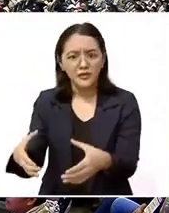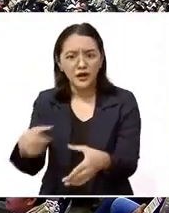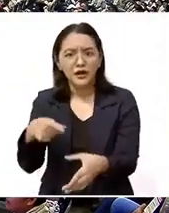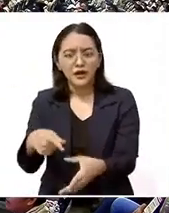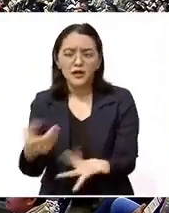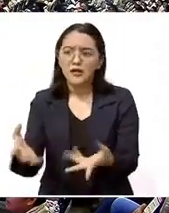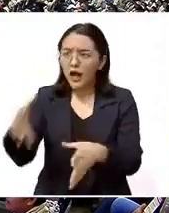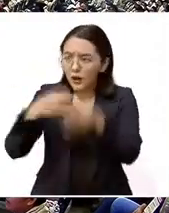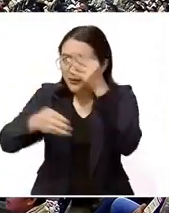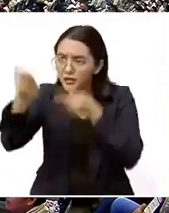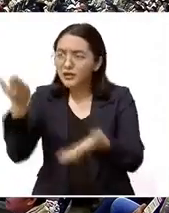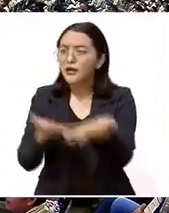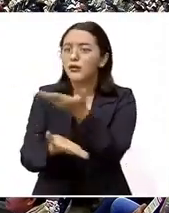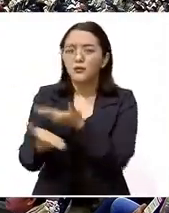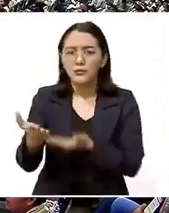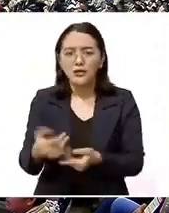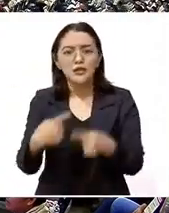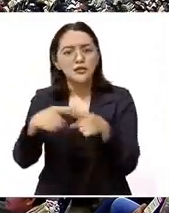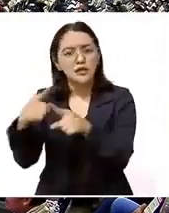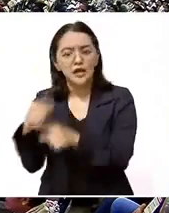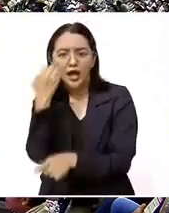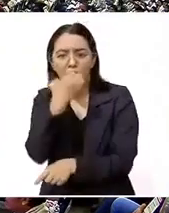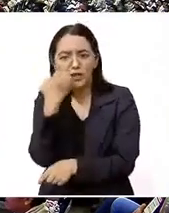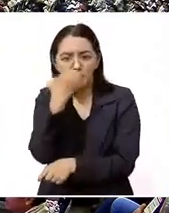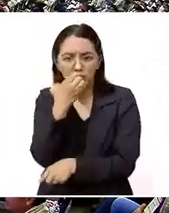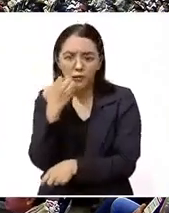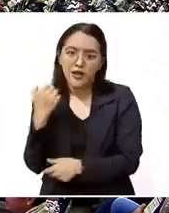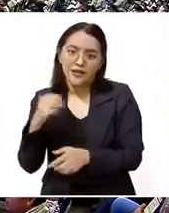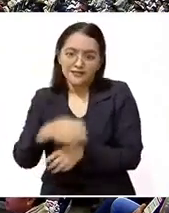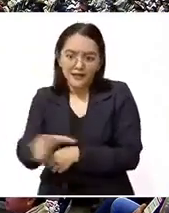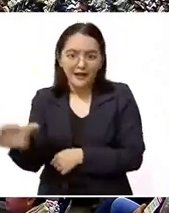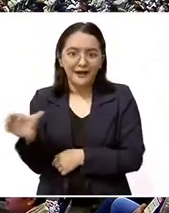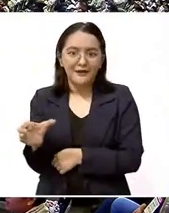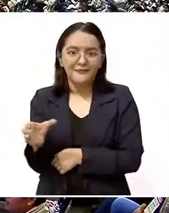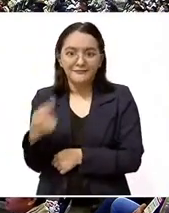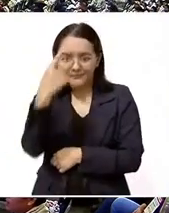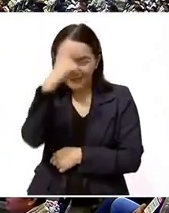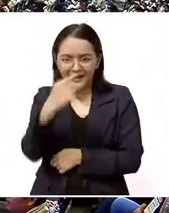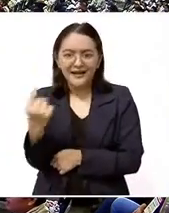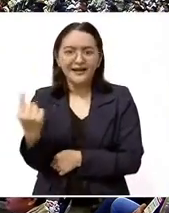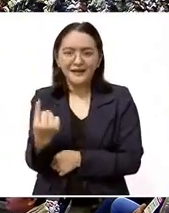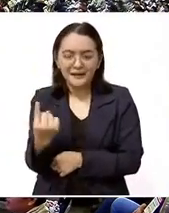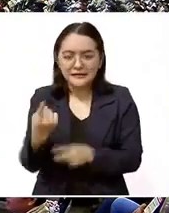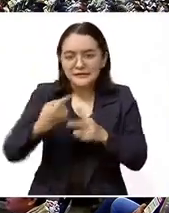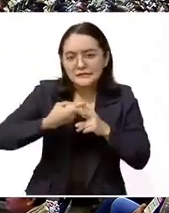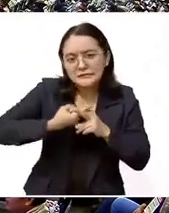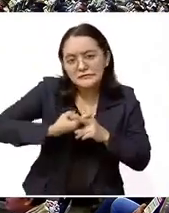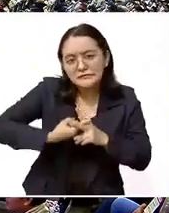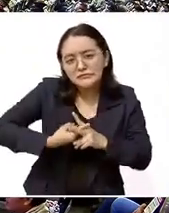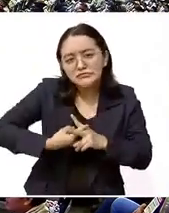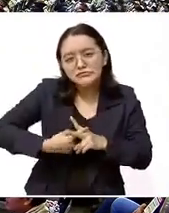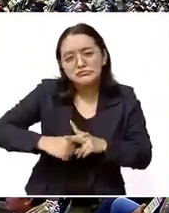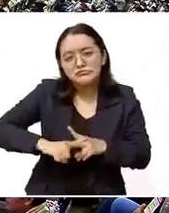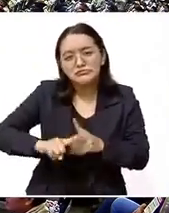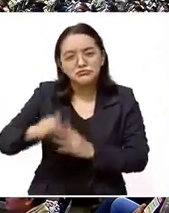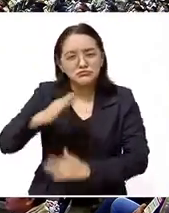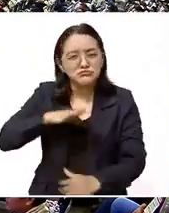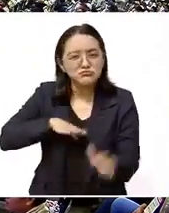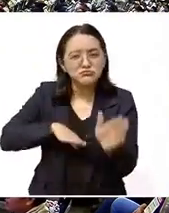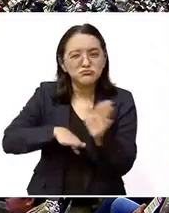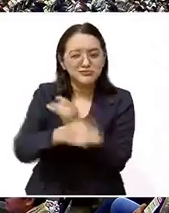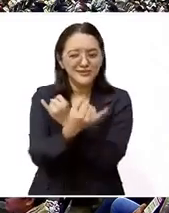aprendizaje campesino y en las escuelas campesinas para que desde abajo construyamos la soberanía